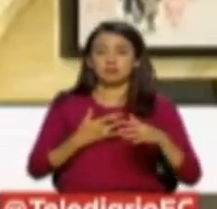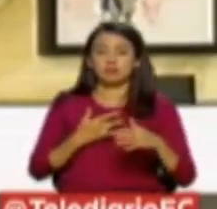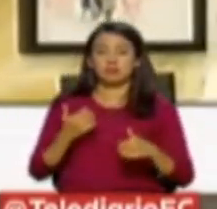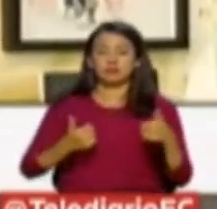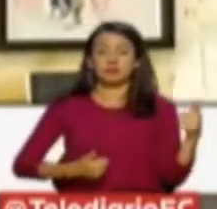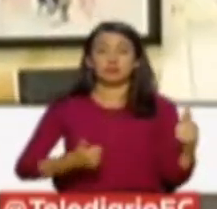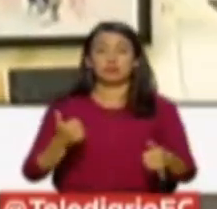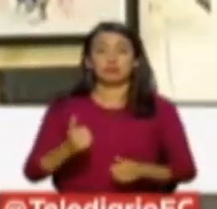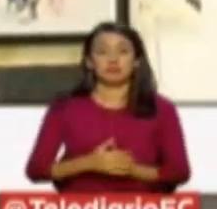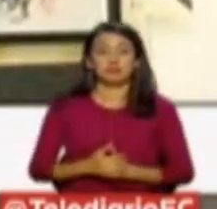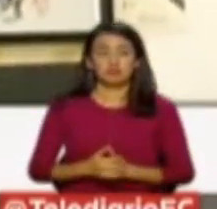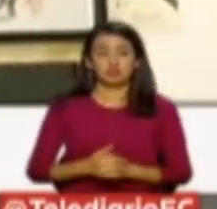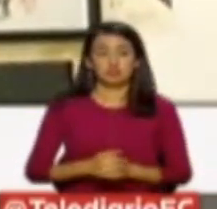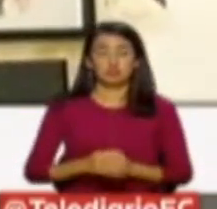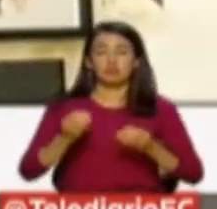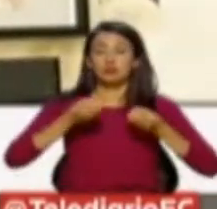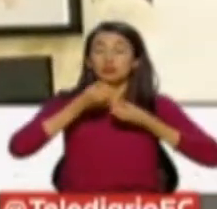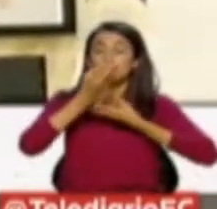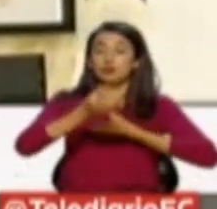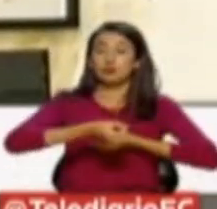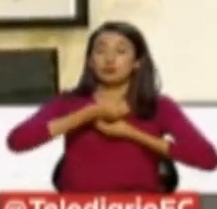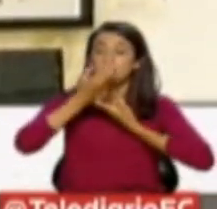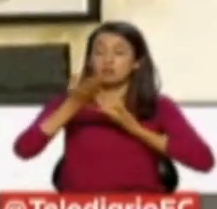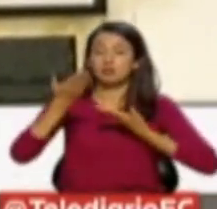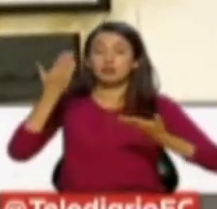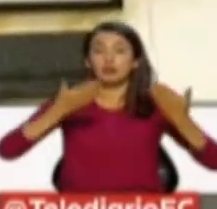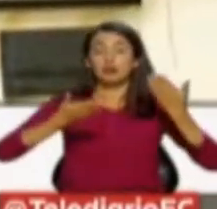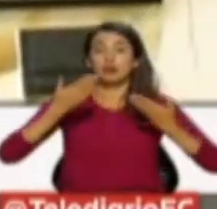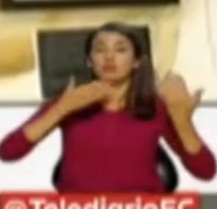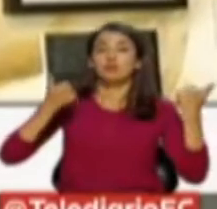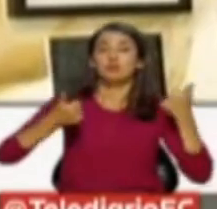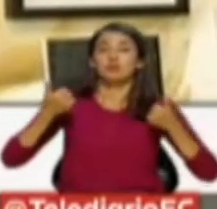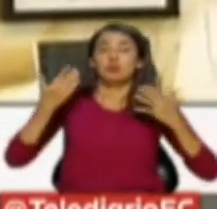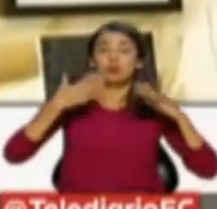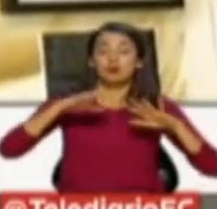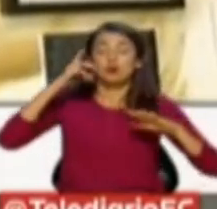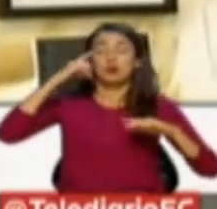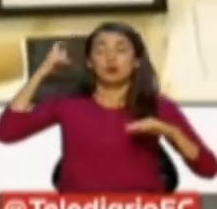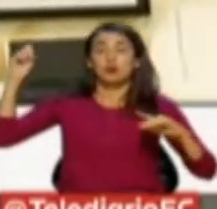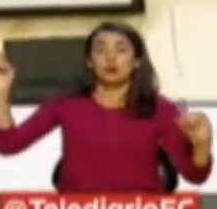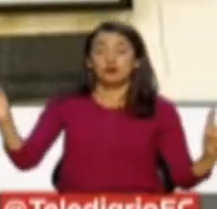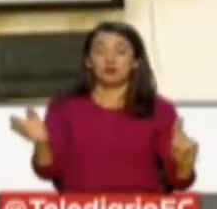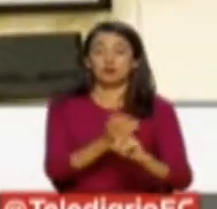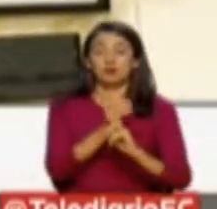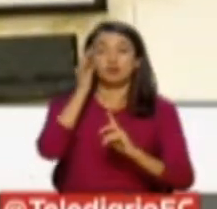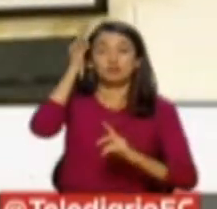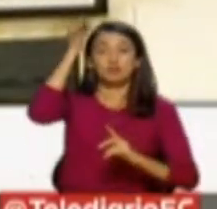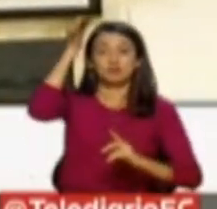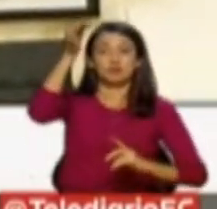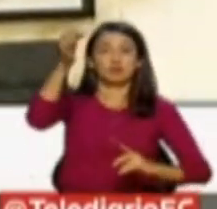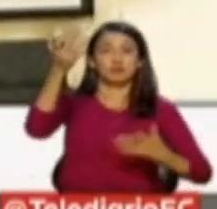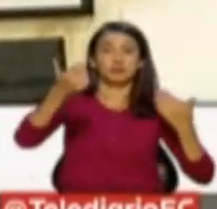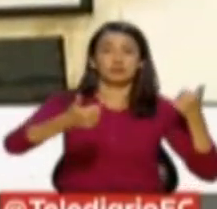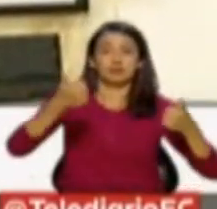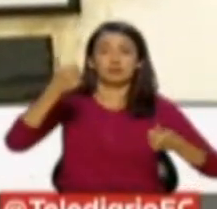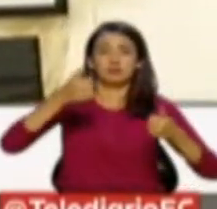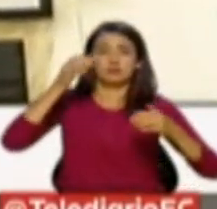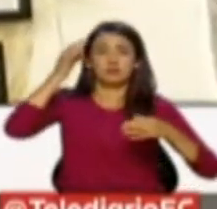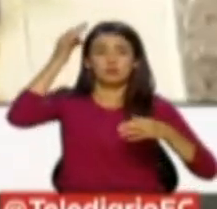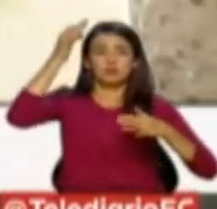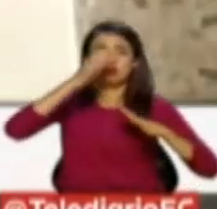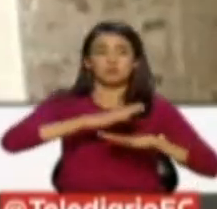estas obras cuéntame un poquito al respecto de cuál es tu aspiración de aquí en adelante cuando hayas tenido esta primera